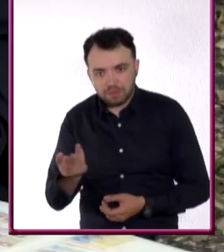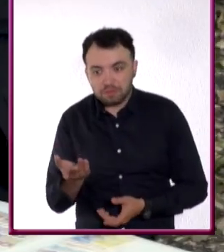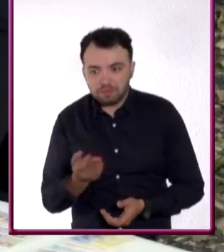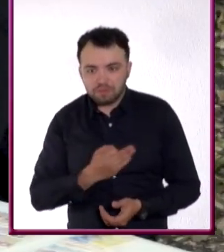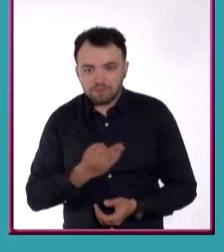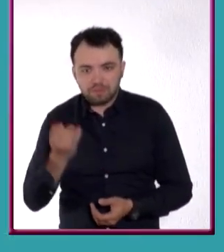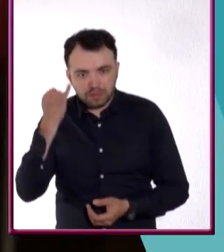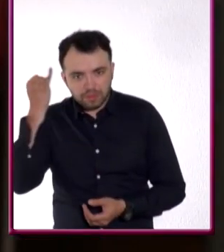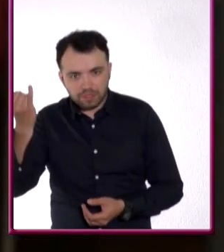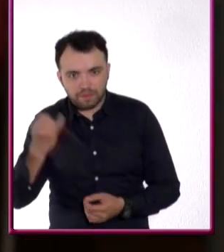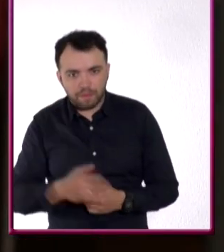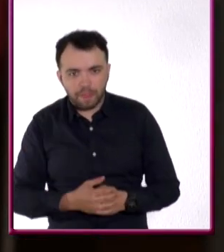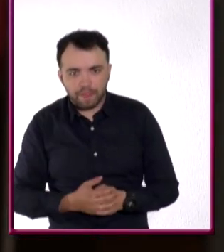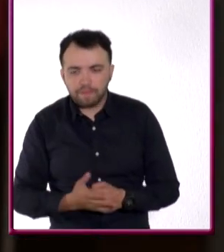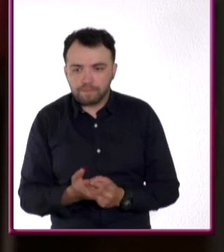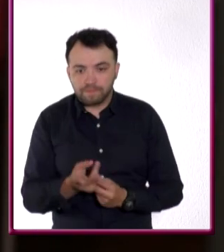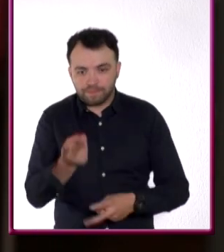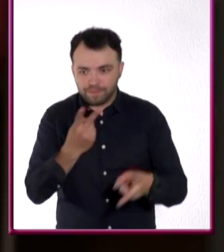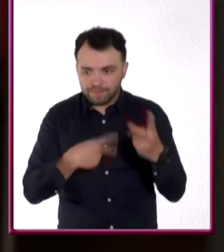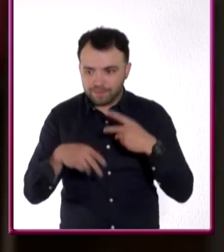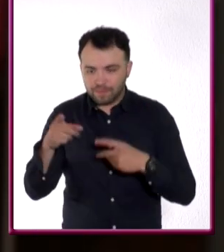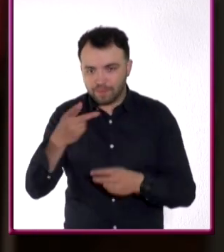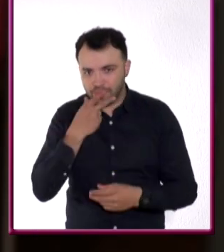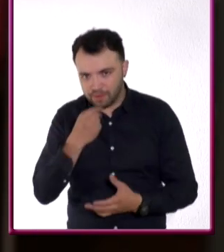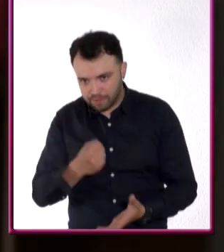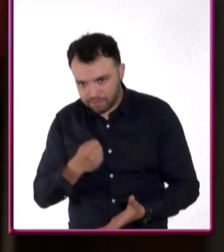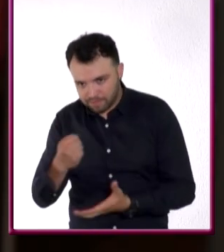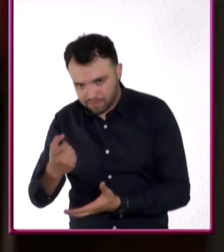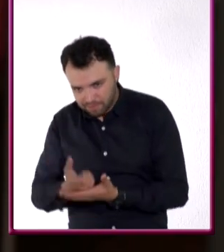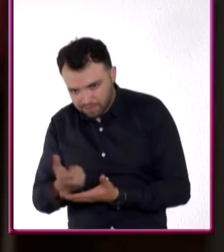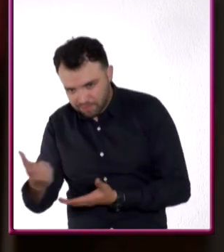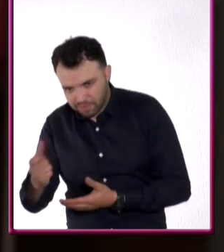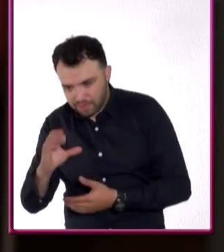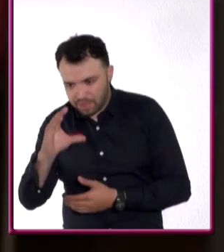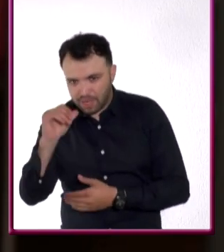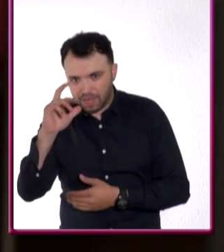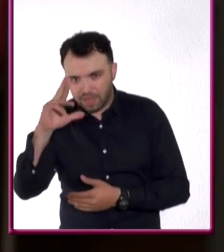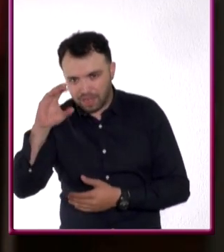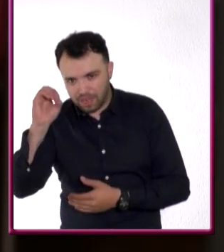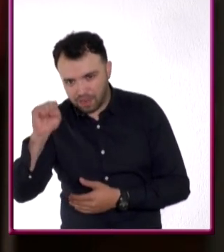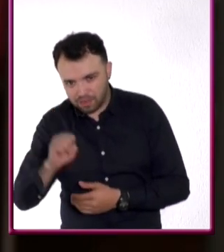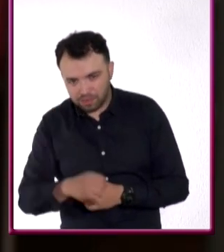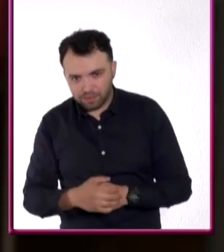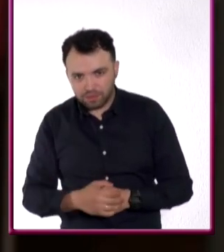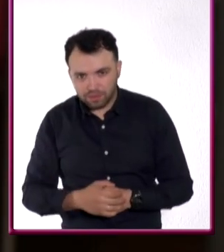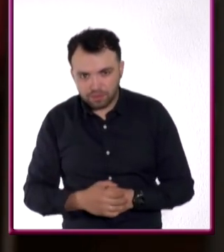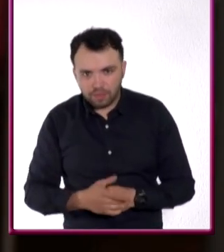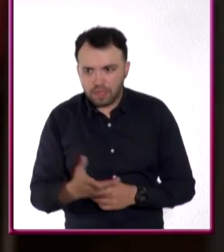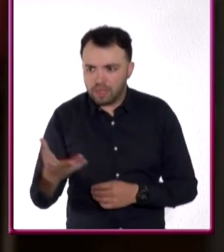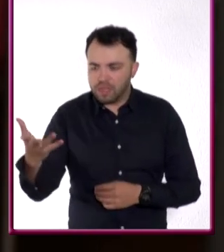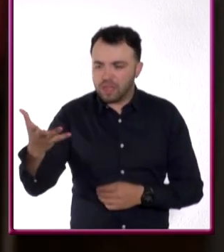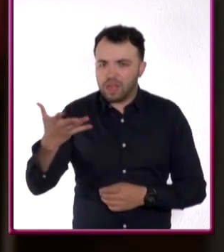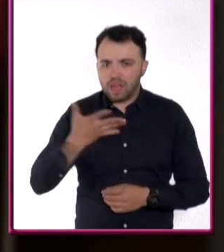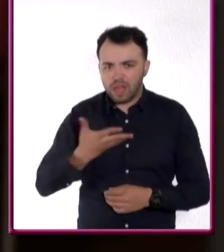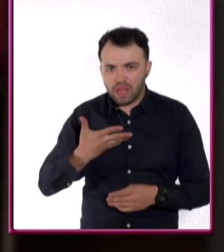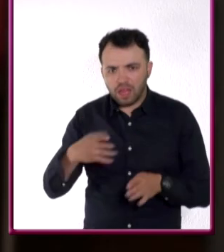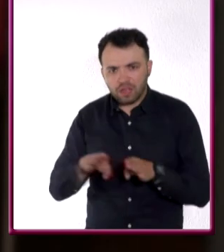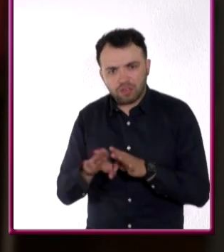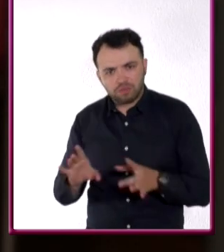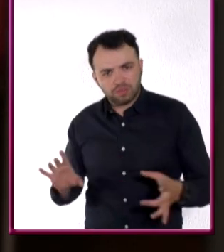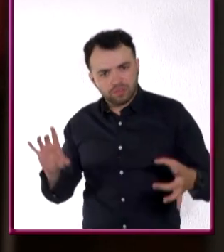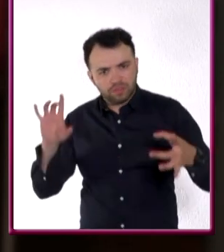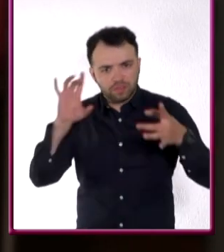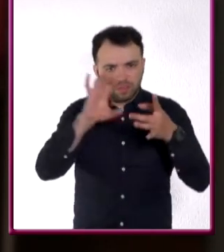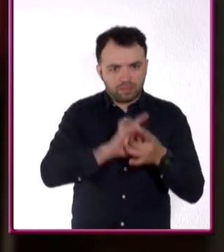buena idea. Y volvemos con el economista ambiental Carlos Andrés, ahora para que nos platique si hay algún vínculo